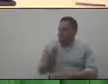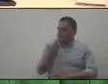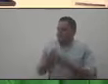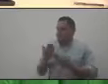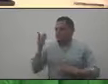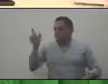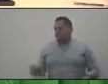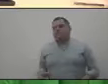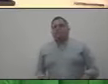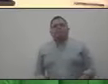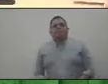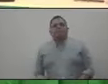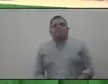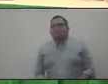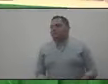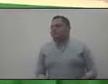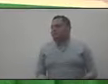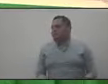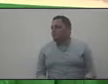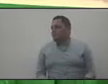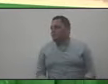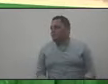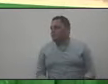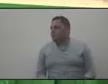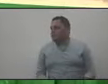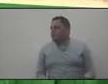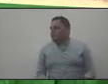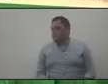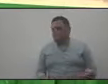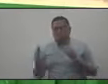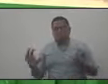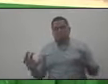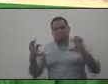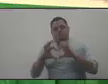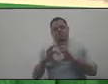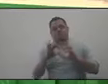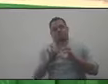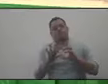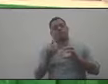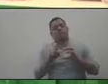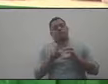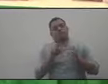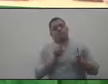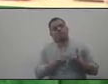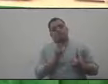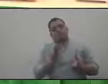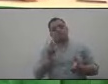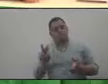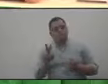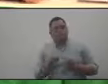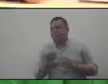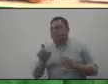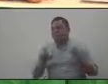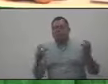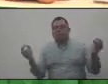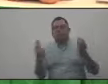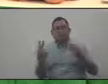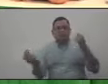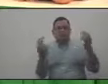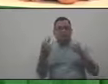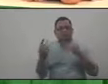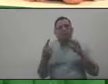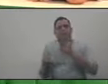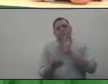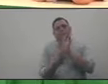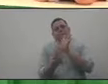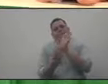que en esta audiencia pública de rendición de cuentas, Capresoca 2022, saludos a la gente que está ahí conectada, que está escribiendo.